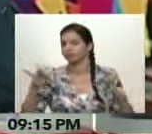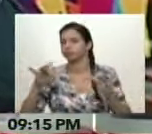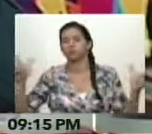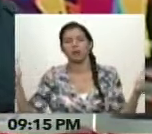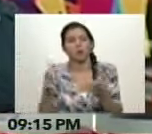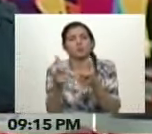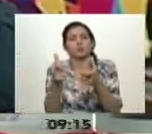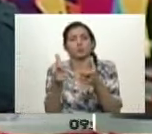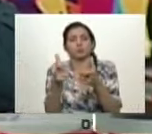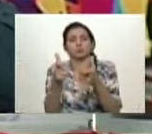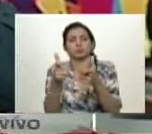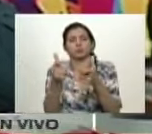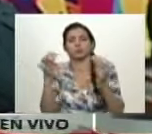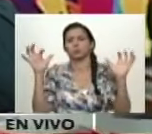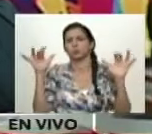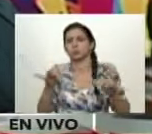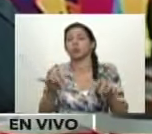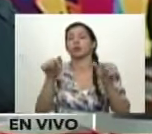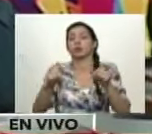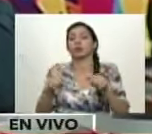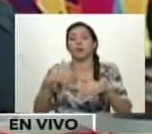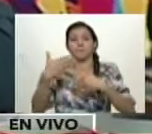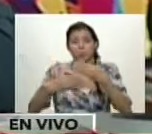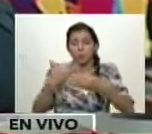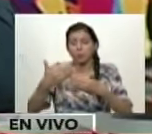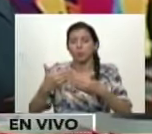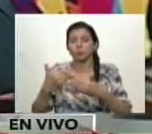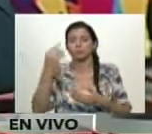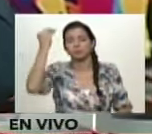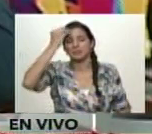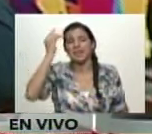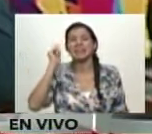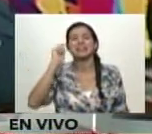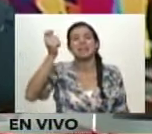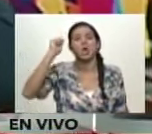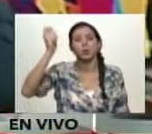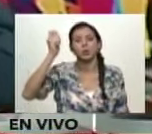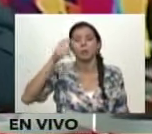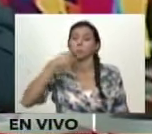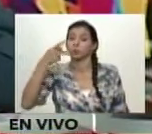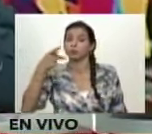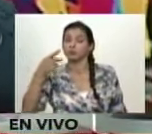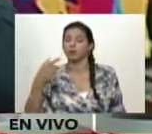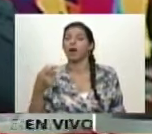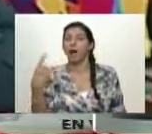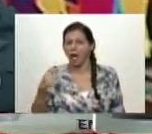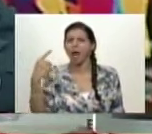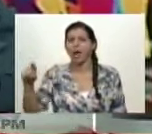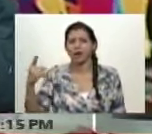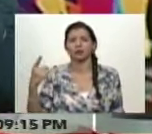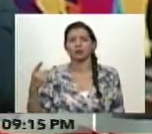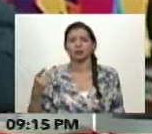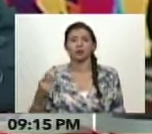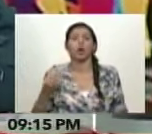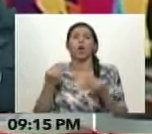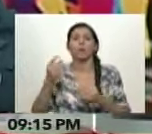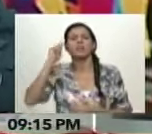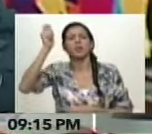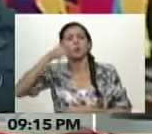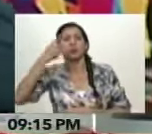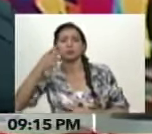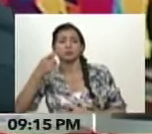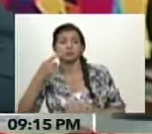Vayamos sistematizando en la teoría política, en la ciencia política que surge de la praxis